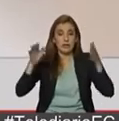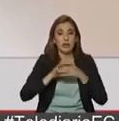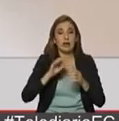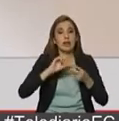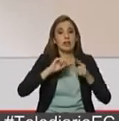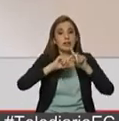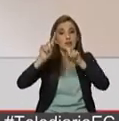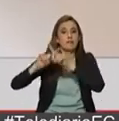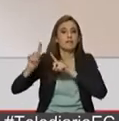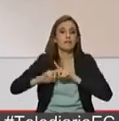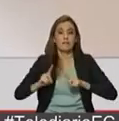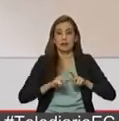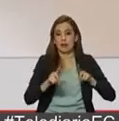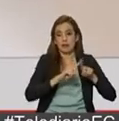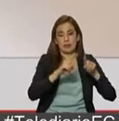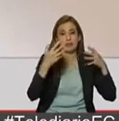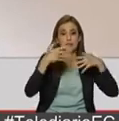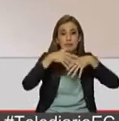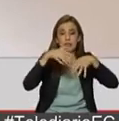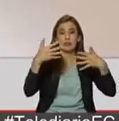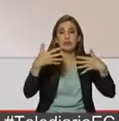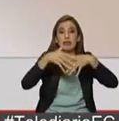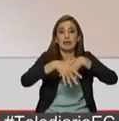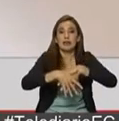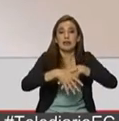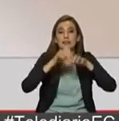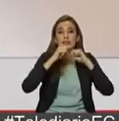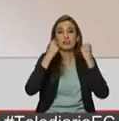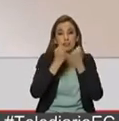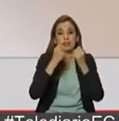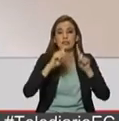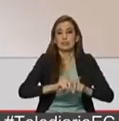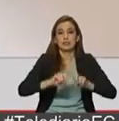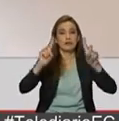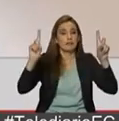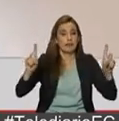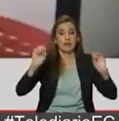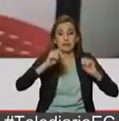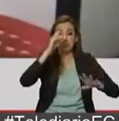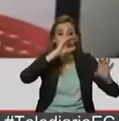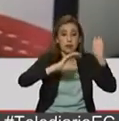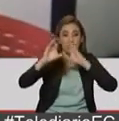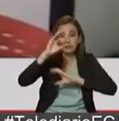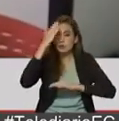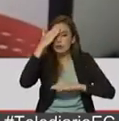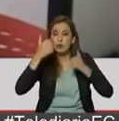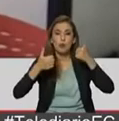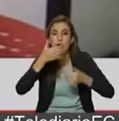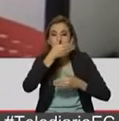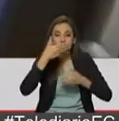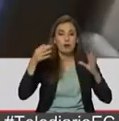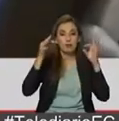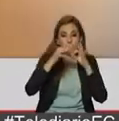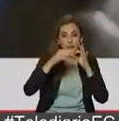sensacional. Entonces, hay que tomar en cuenta que dónde está mi nicho de mercado para yo poder apalancarme. El estudio de mercado y los